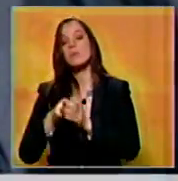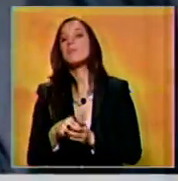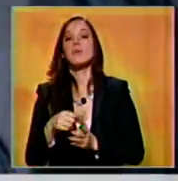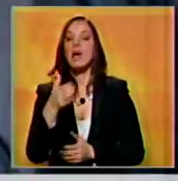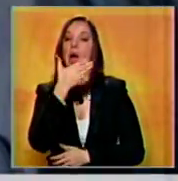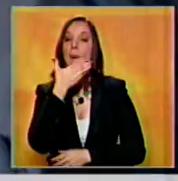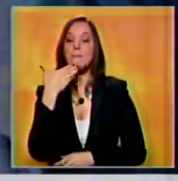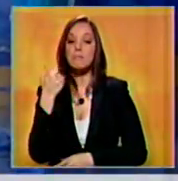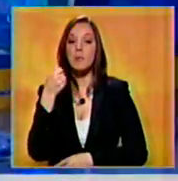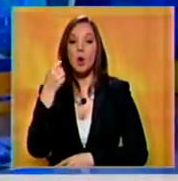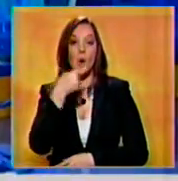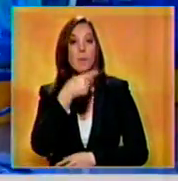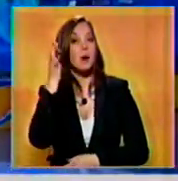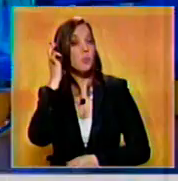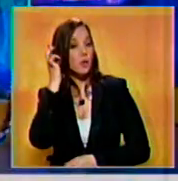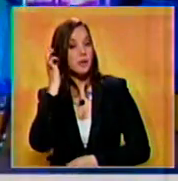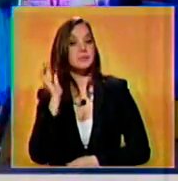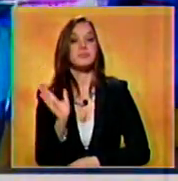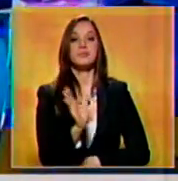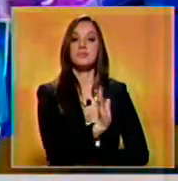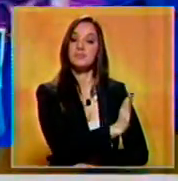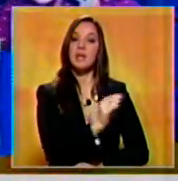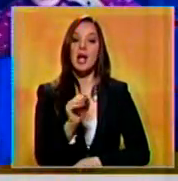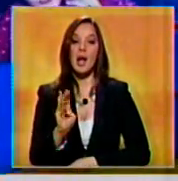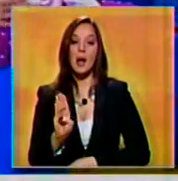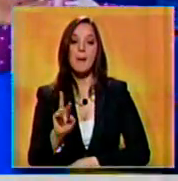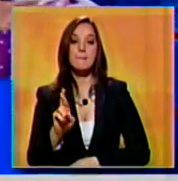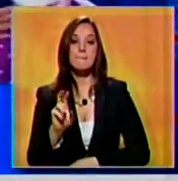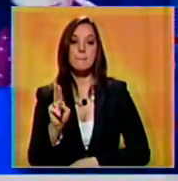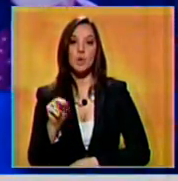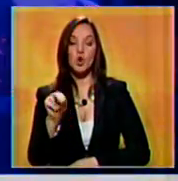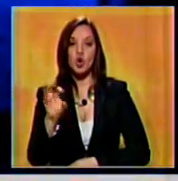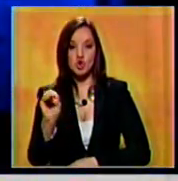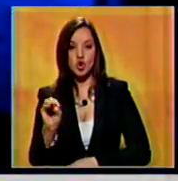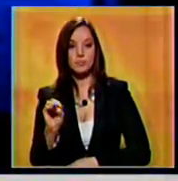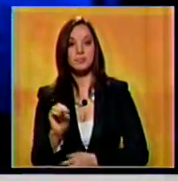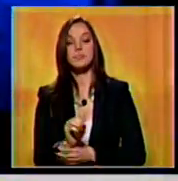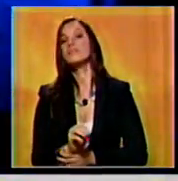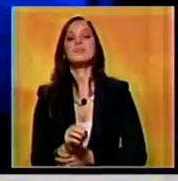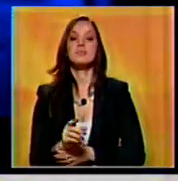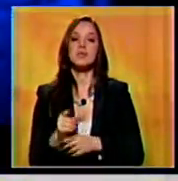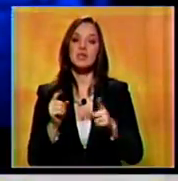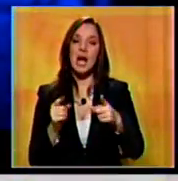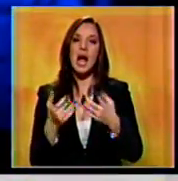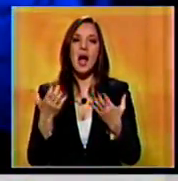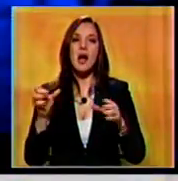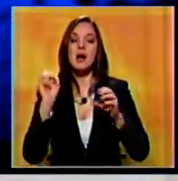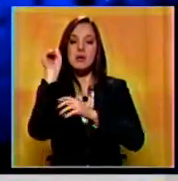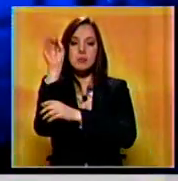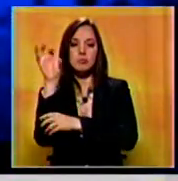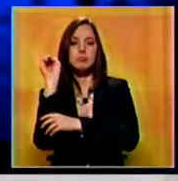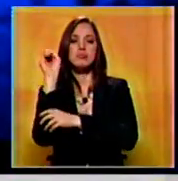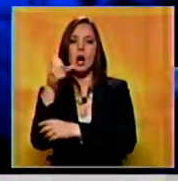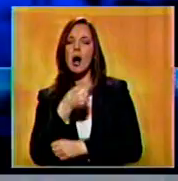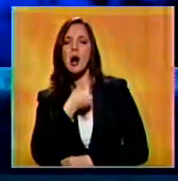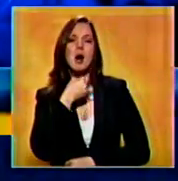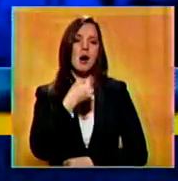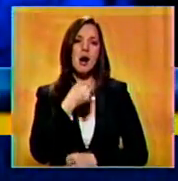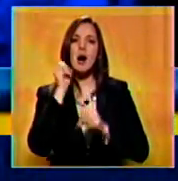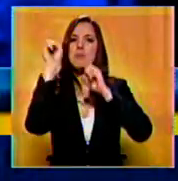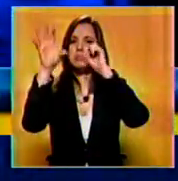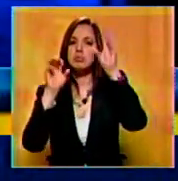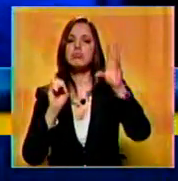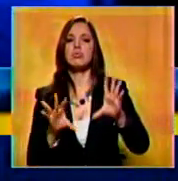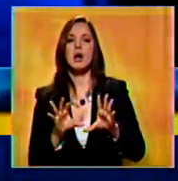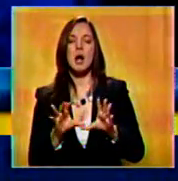tiene la televisión. Y Bruno Mars salvó a una niña con su música. El más reciente concierto del cantante tuvo un emotivo